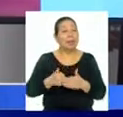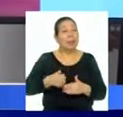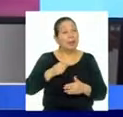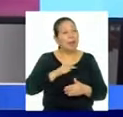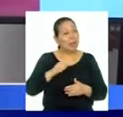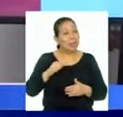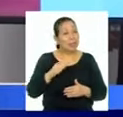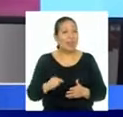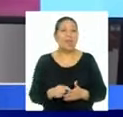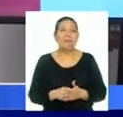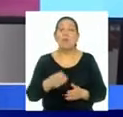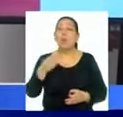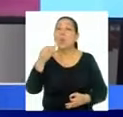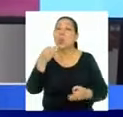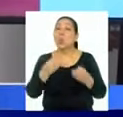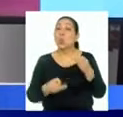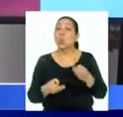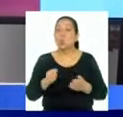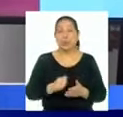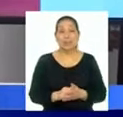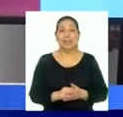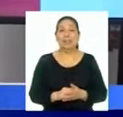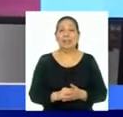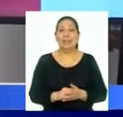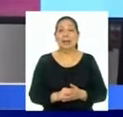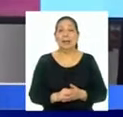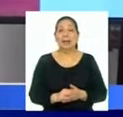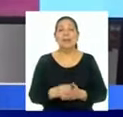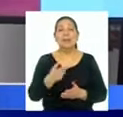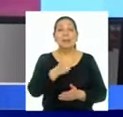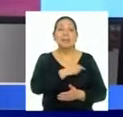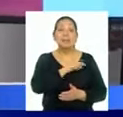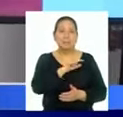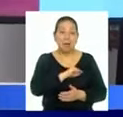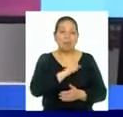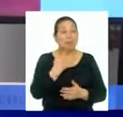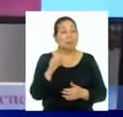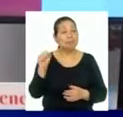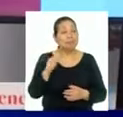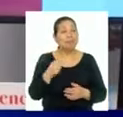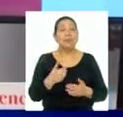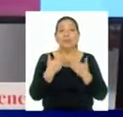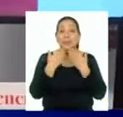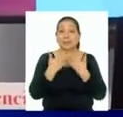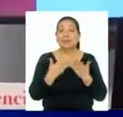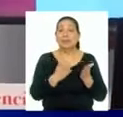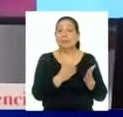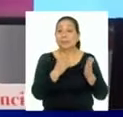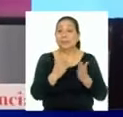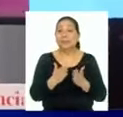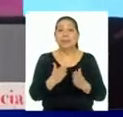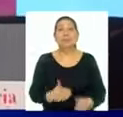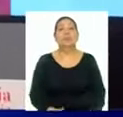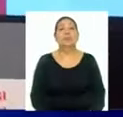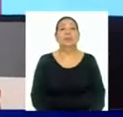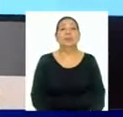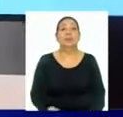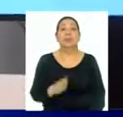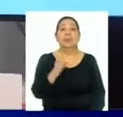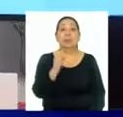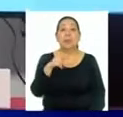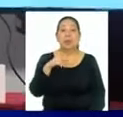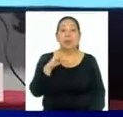autoridades judiciales españolas. Muchas gracias. Vamos con la pregunta de Johnny Bonilla, de